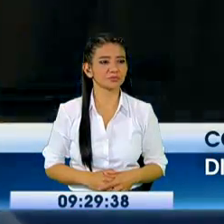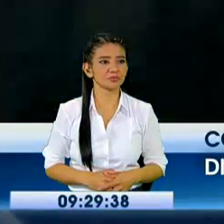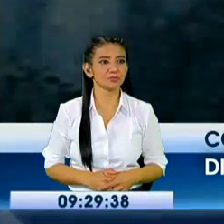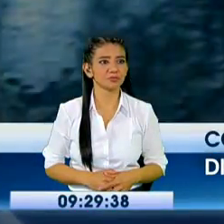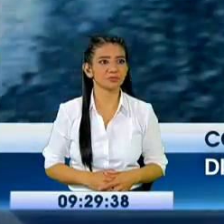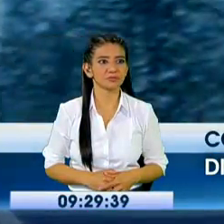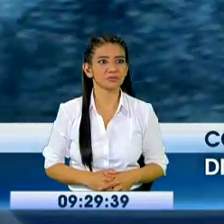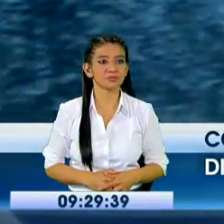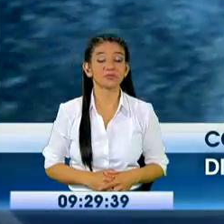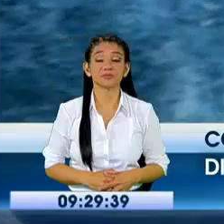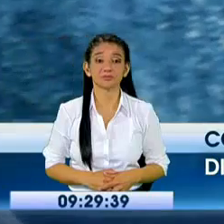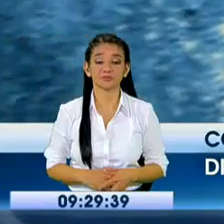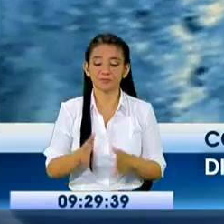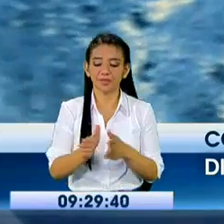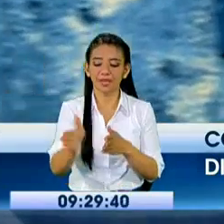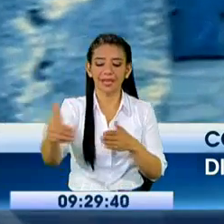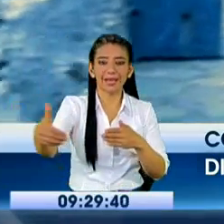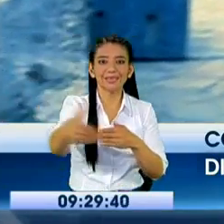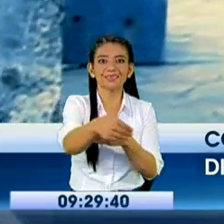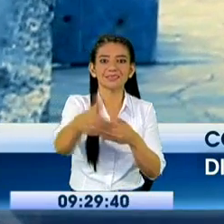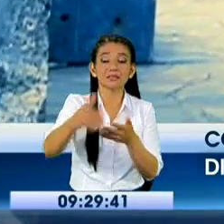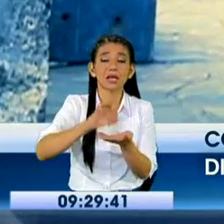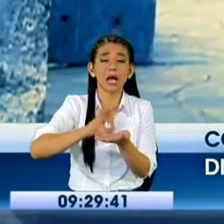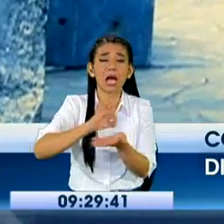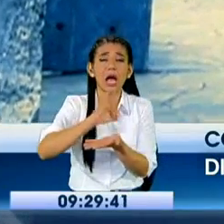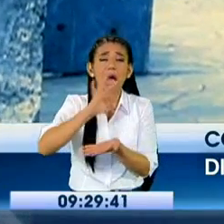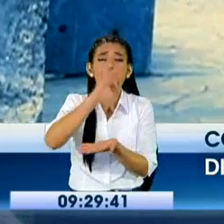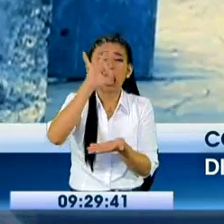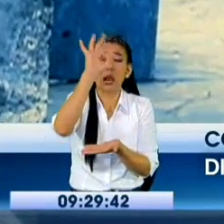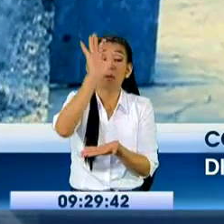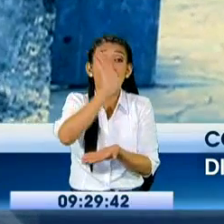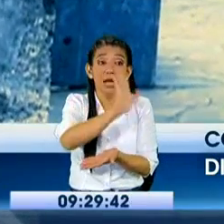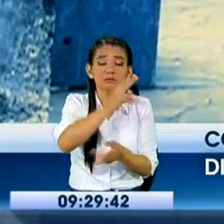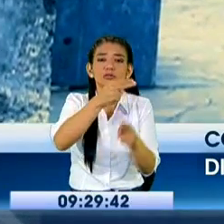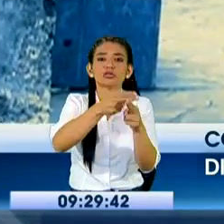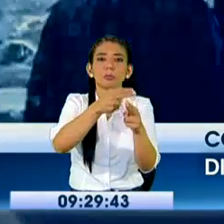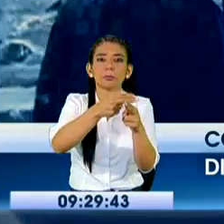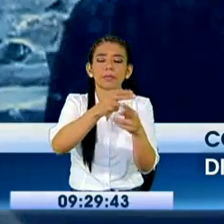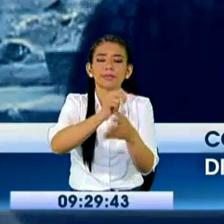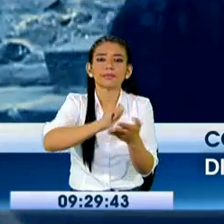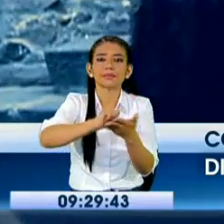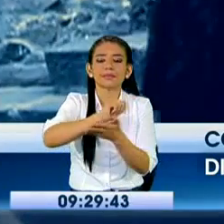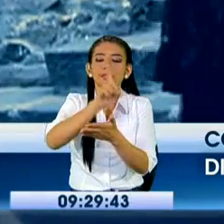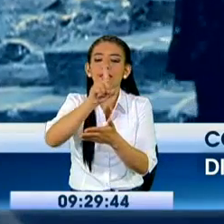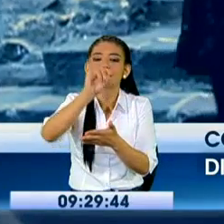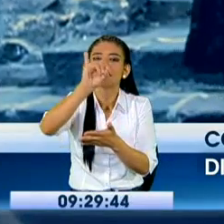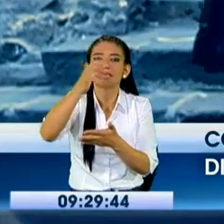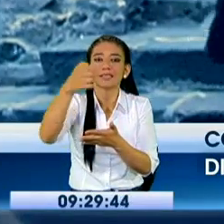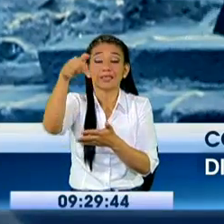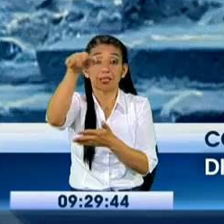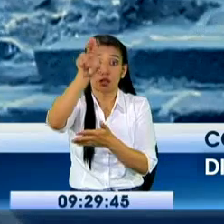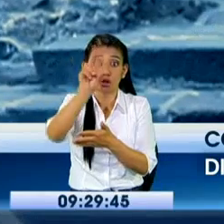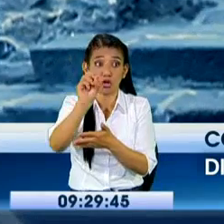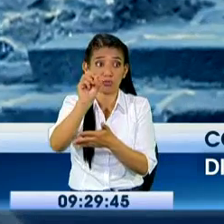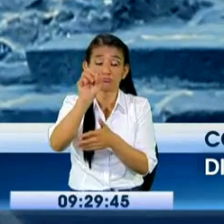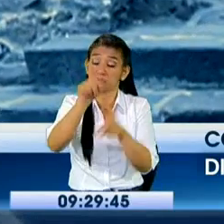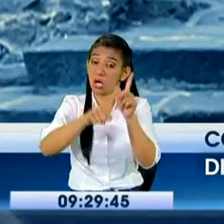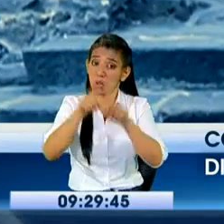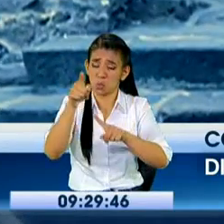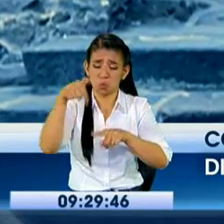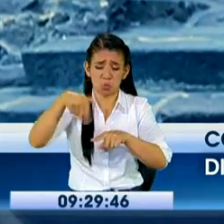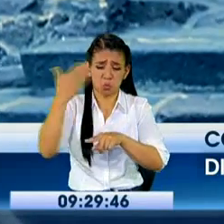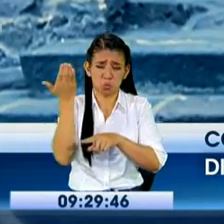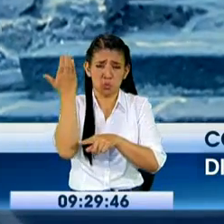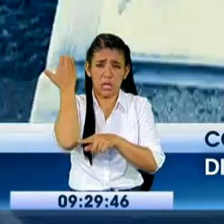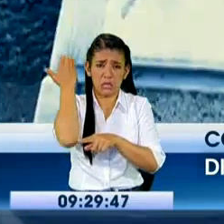La esquina de las almas, así denominaron hace ya muchos años los quiteños al cementerio de San Diego, lugar que alberga reconocidos personajes de la